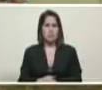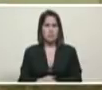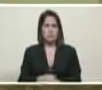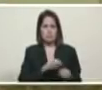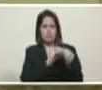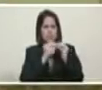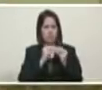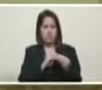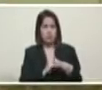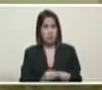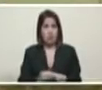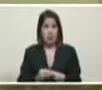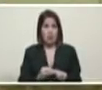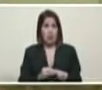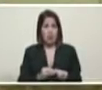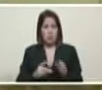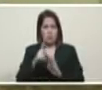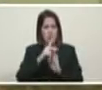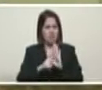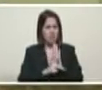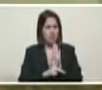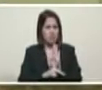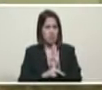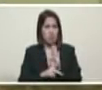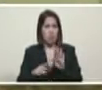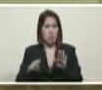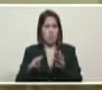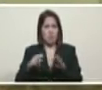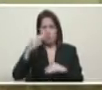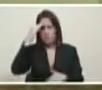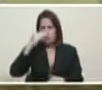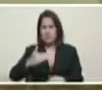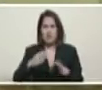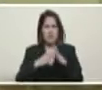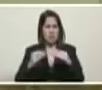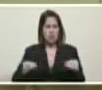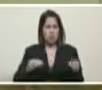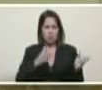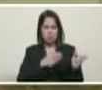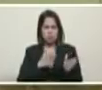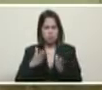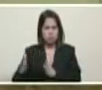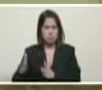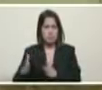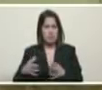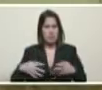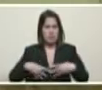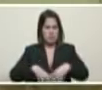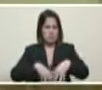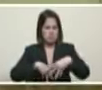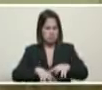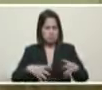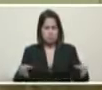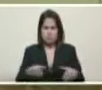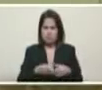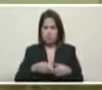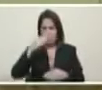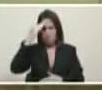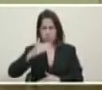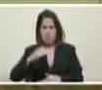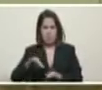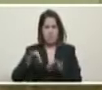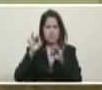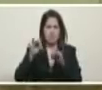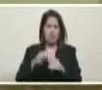Perfeccionar la planificación militar del movimiento de nuestras tropas, de los grupos de comando, de grupos de fuerzas